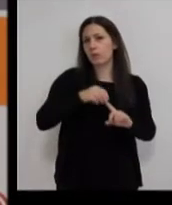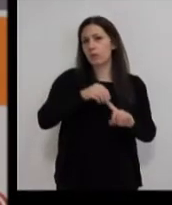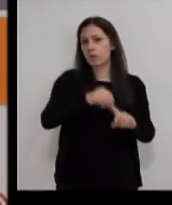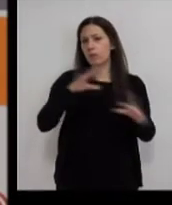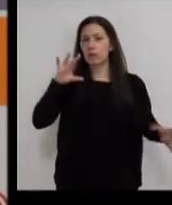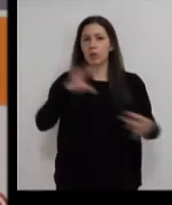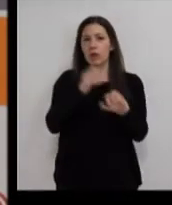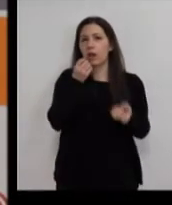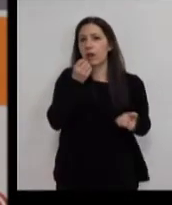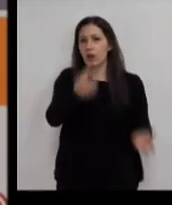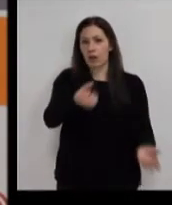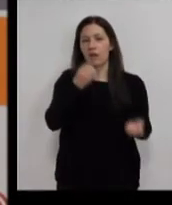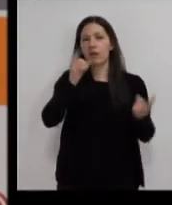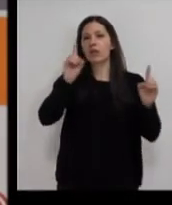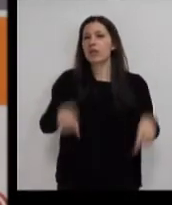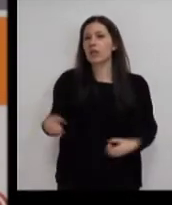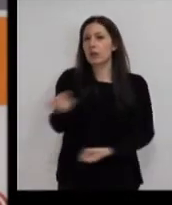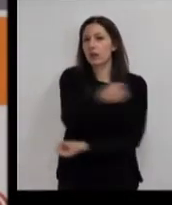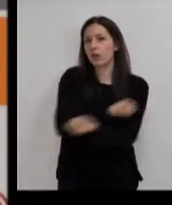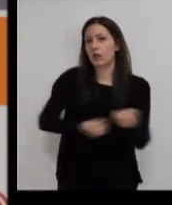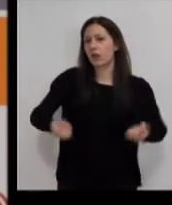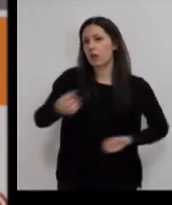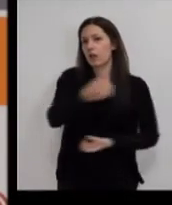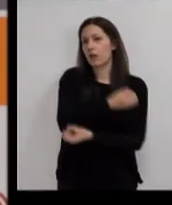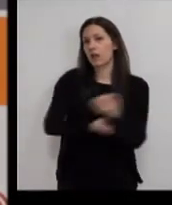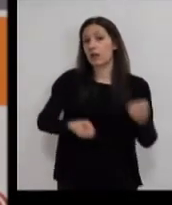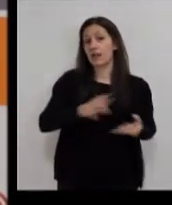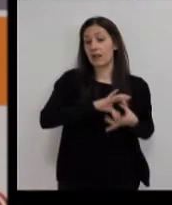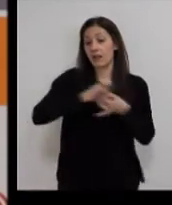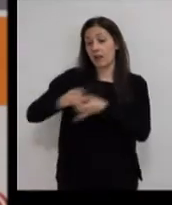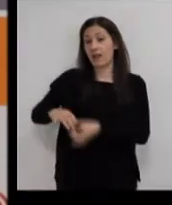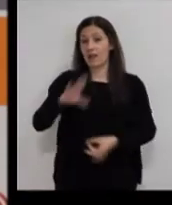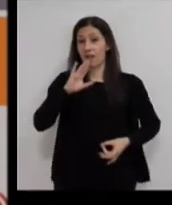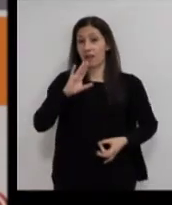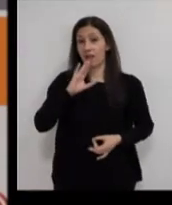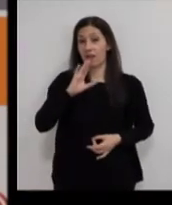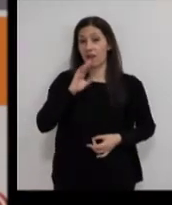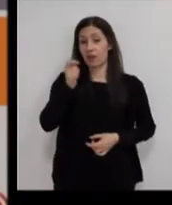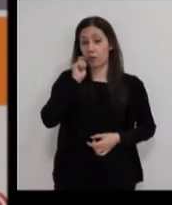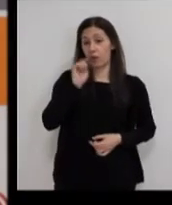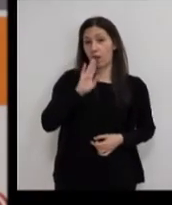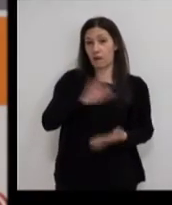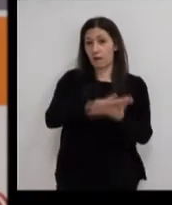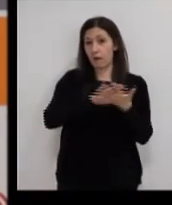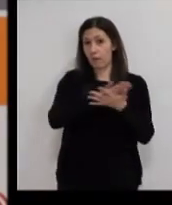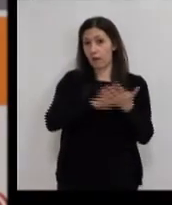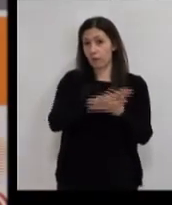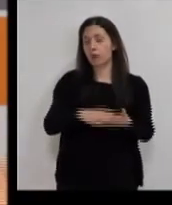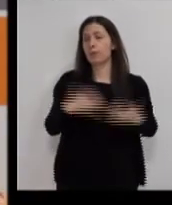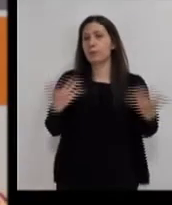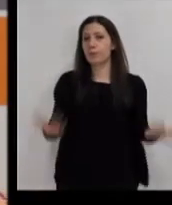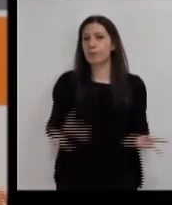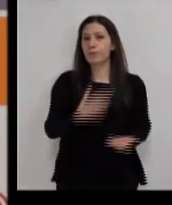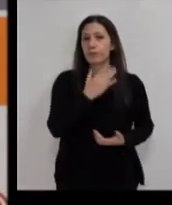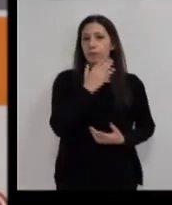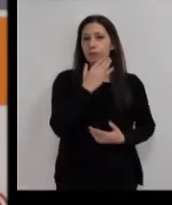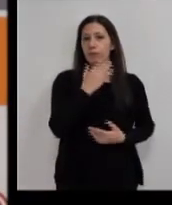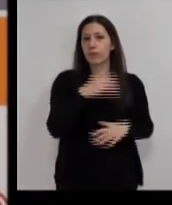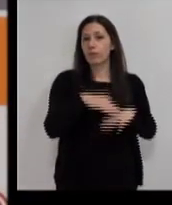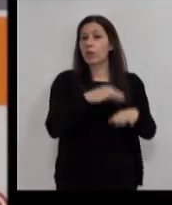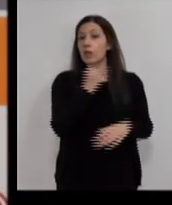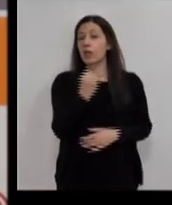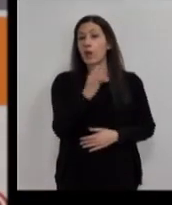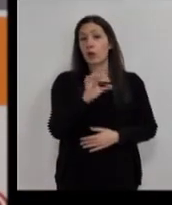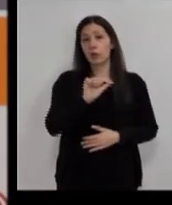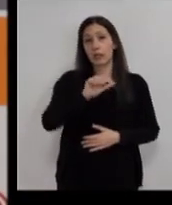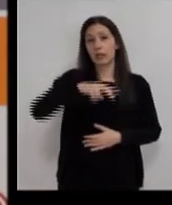en que las TIC sobre todo son vitales para el tema de la información y el flujo de la información entre los diferentes eslabones de la cadena de